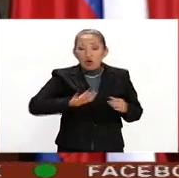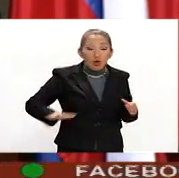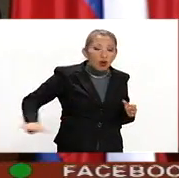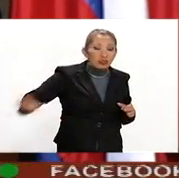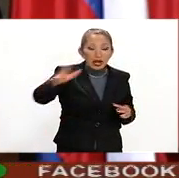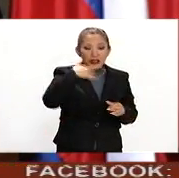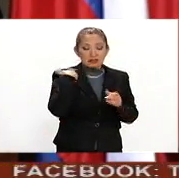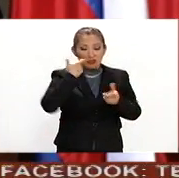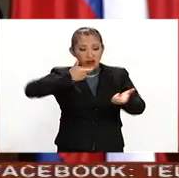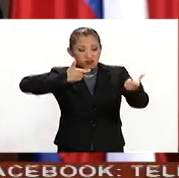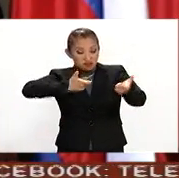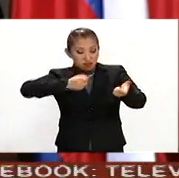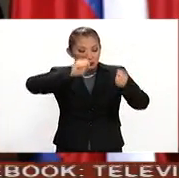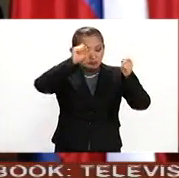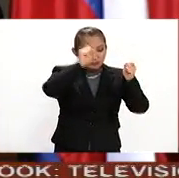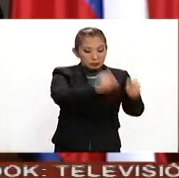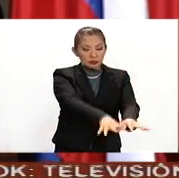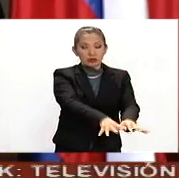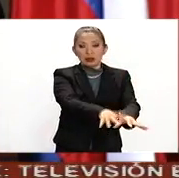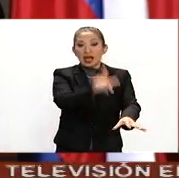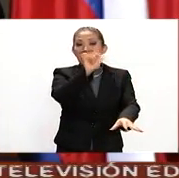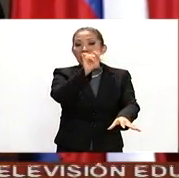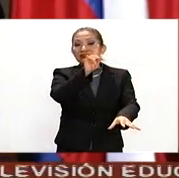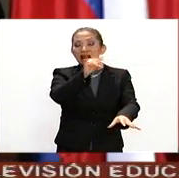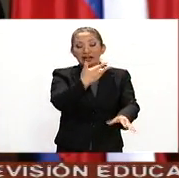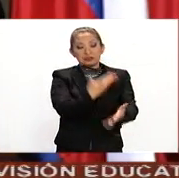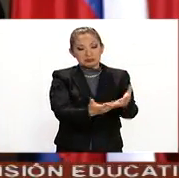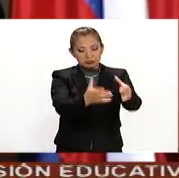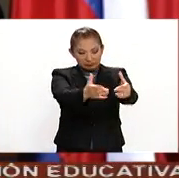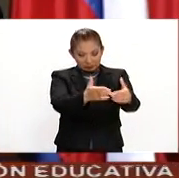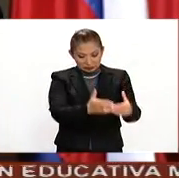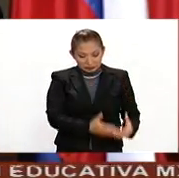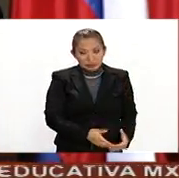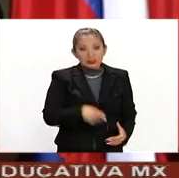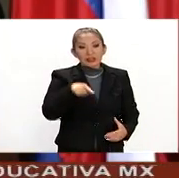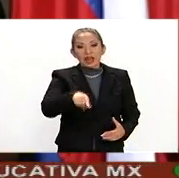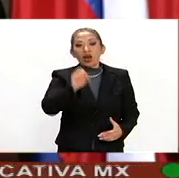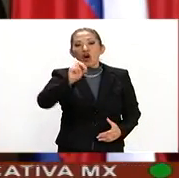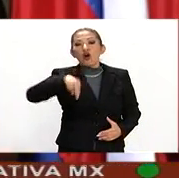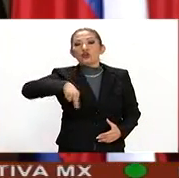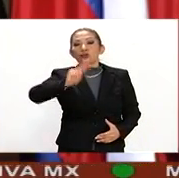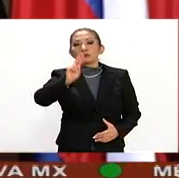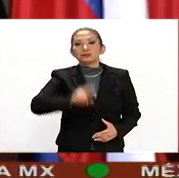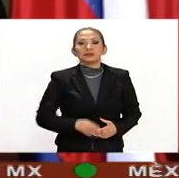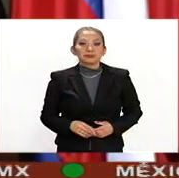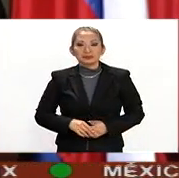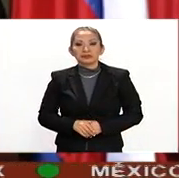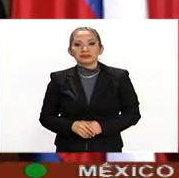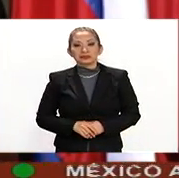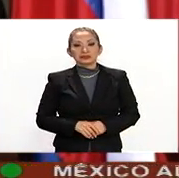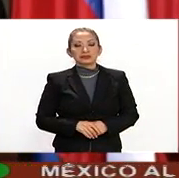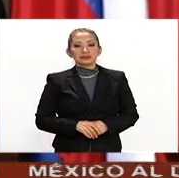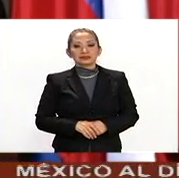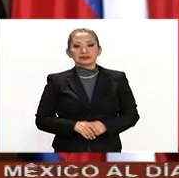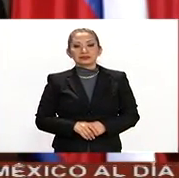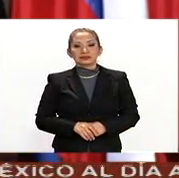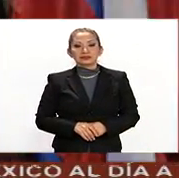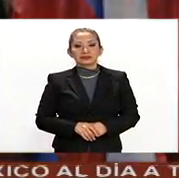las armas de las FARC estarán en manos de las Naciones Unidas.